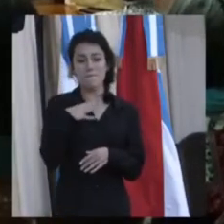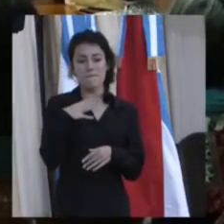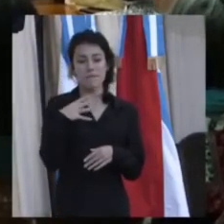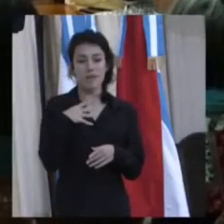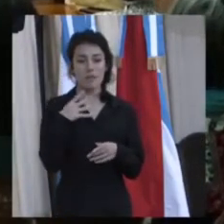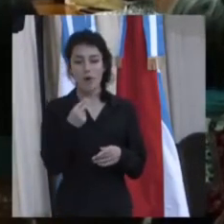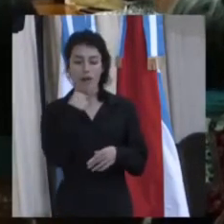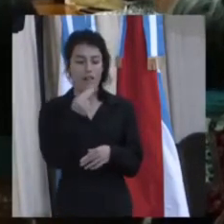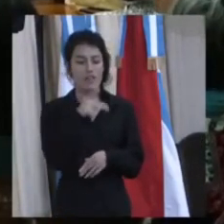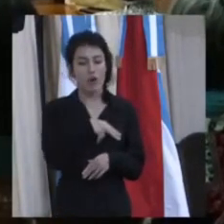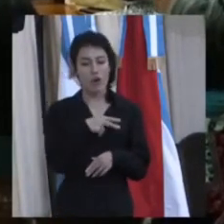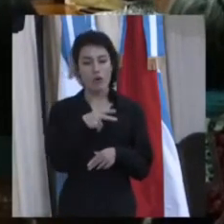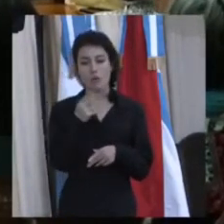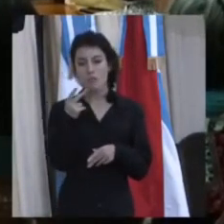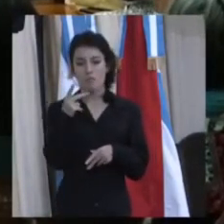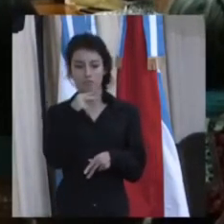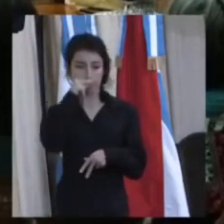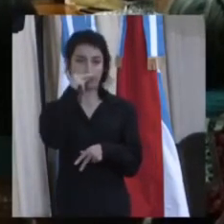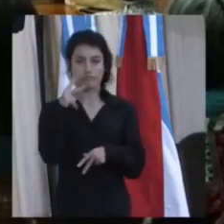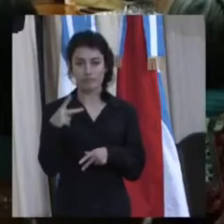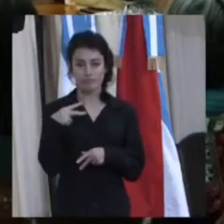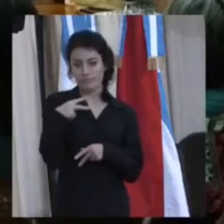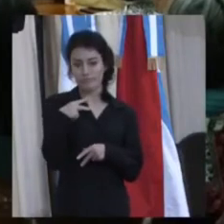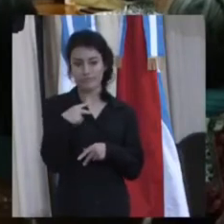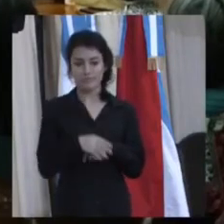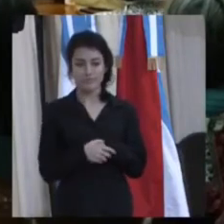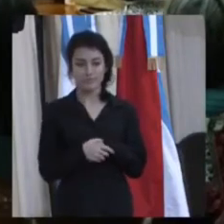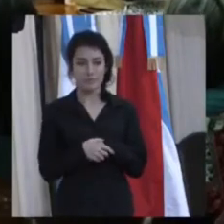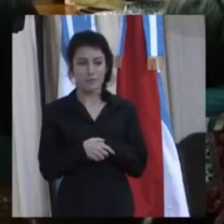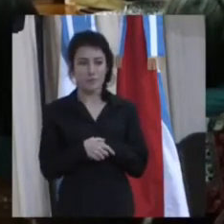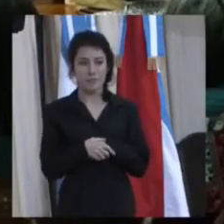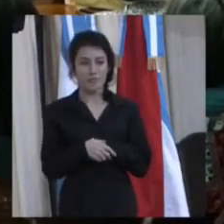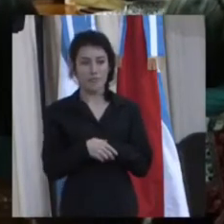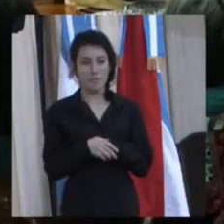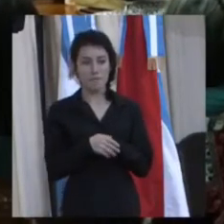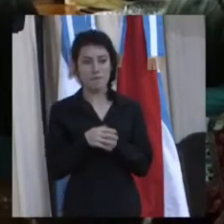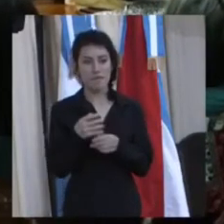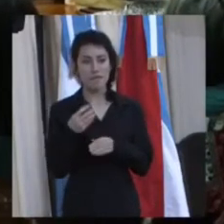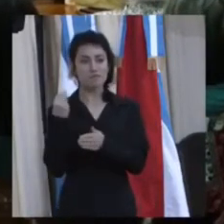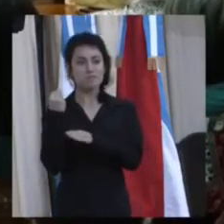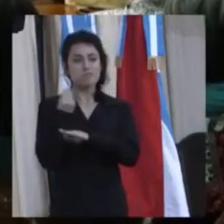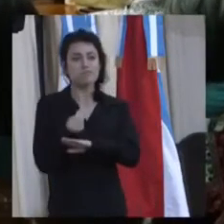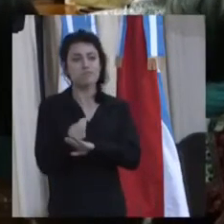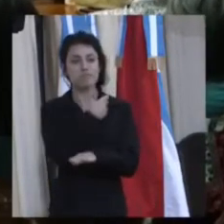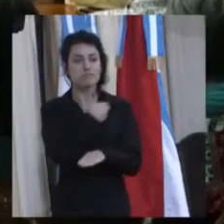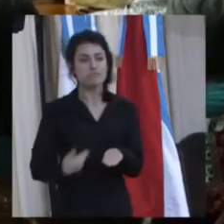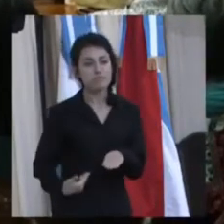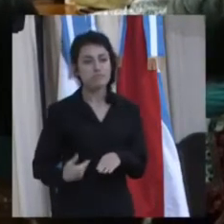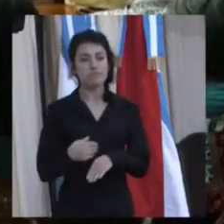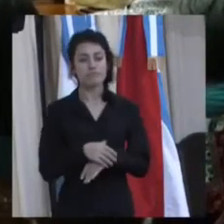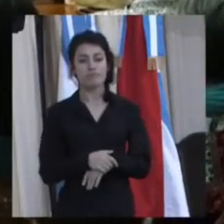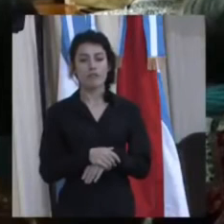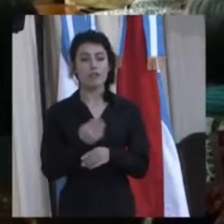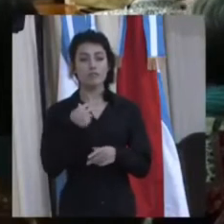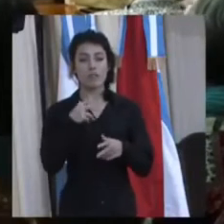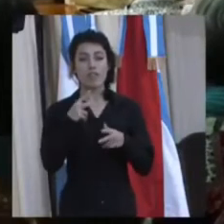papá para protestar contra las elecciones del rector jesuita. En conclusión, dice el movimiento obrero, afirmamos que los